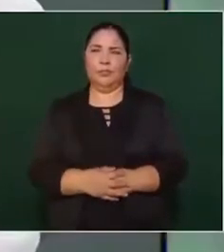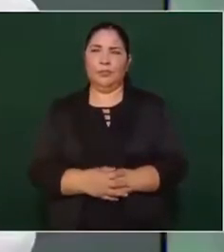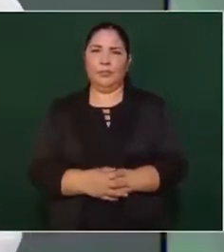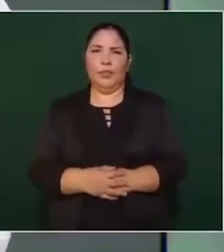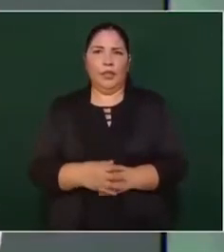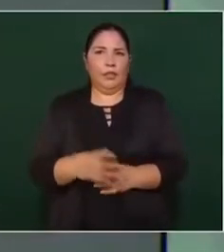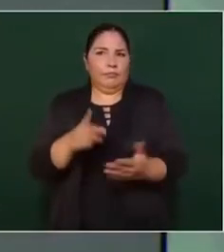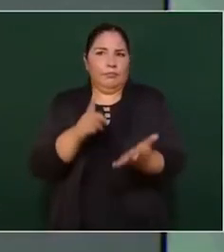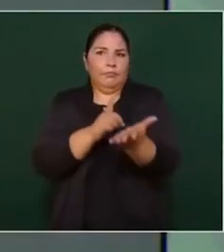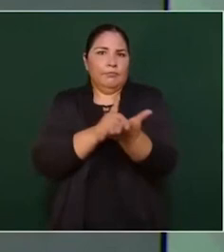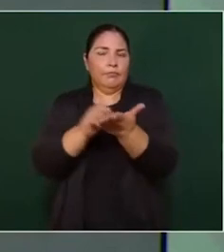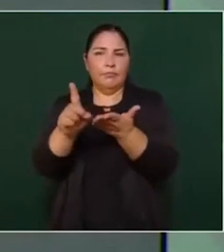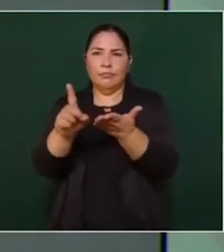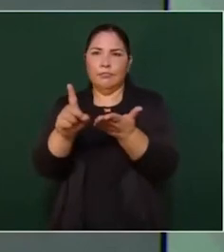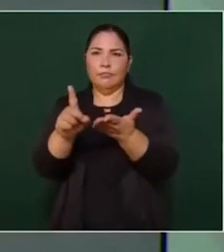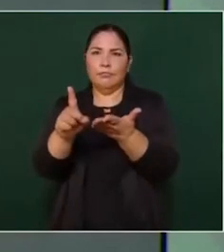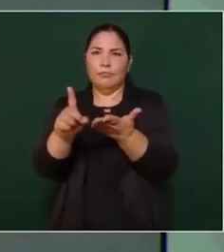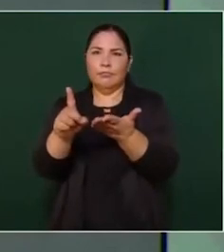Es un derecho.